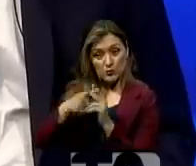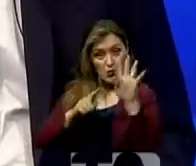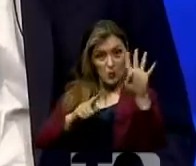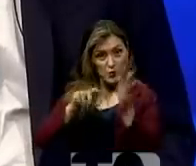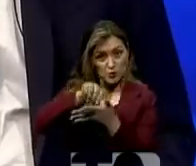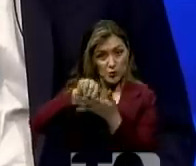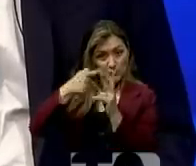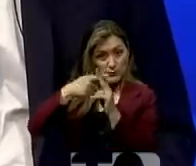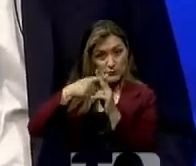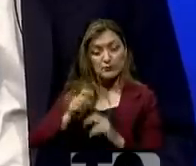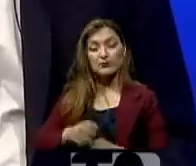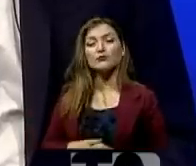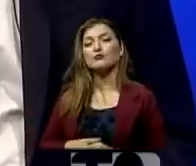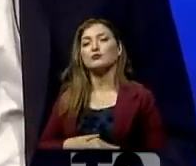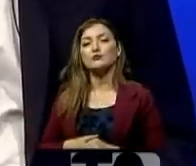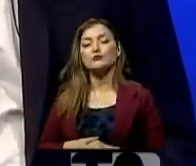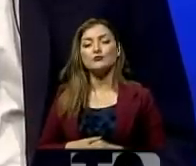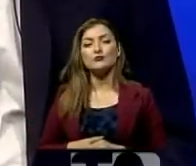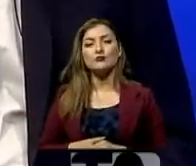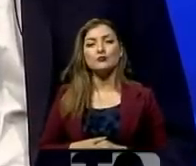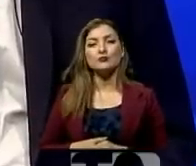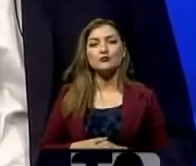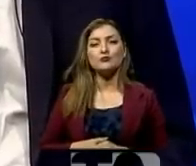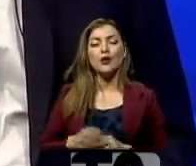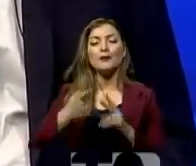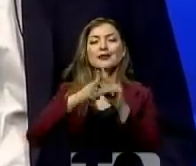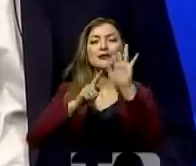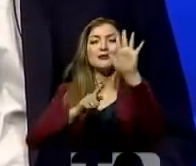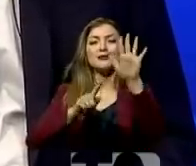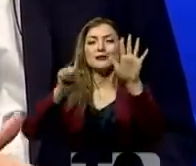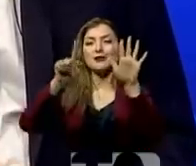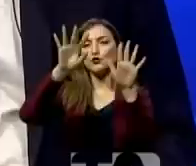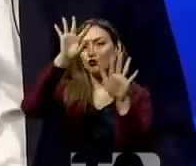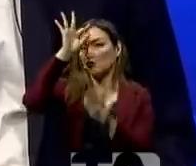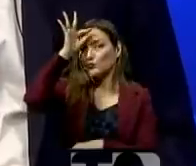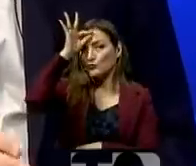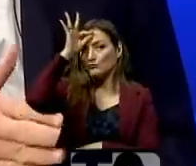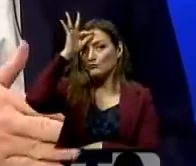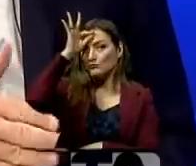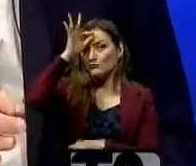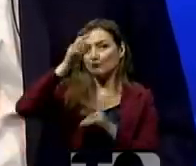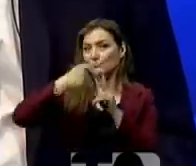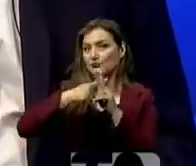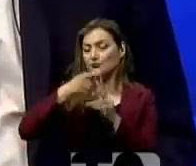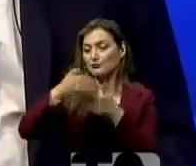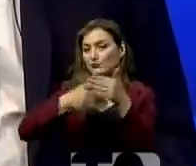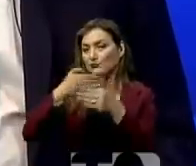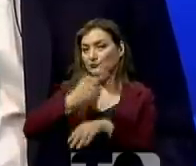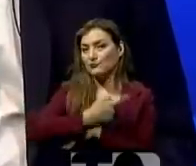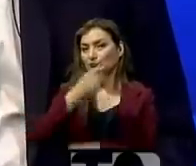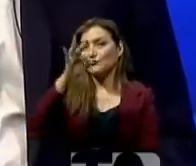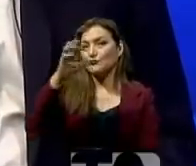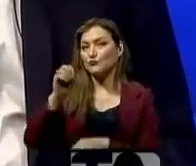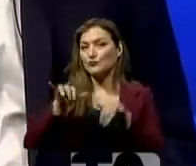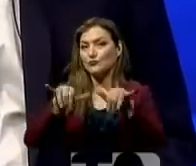país arrancarán a través de 56 hospitales inicialmente y un proceso de 90 días se